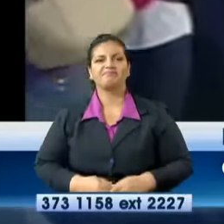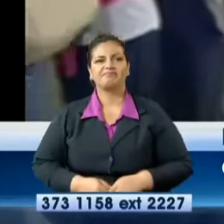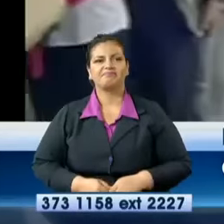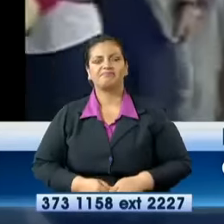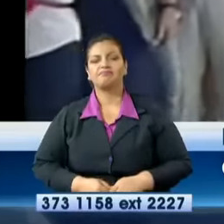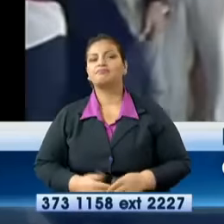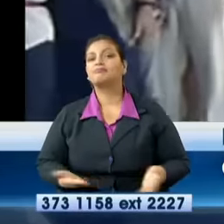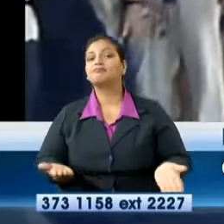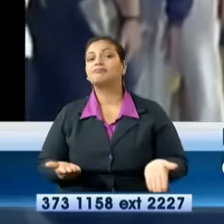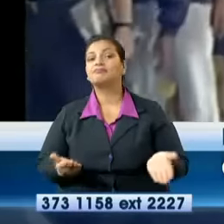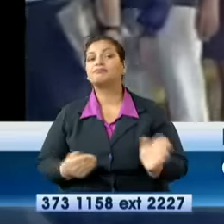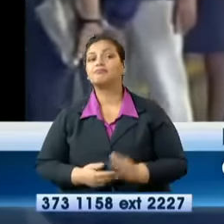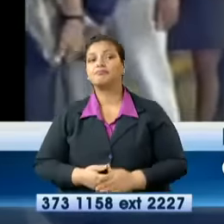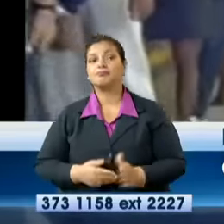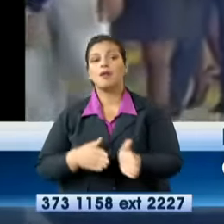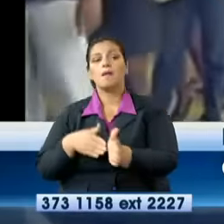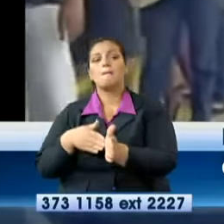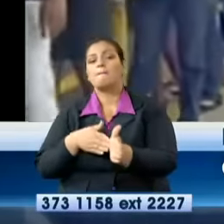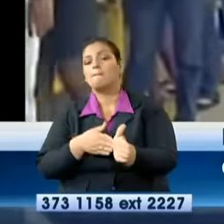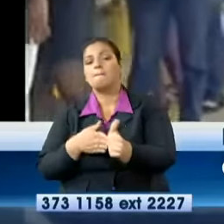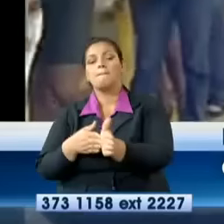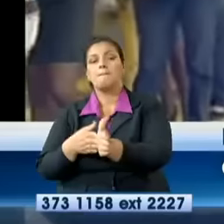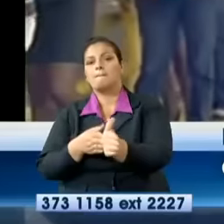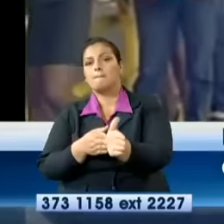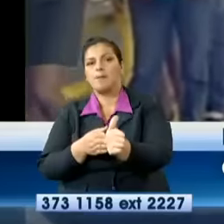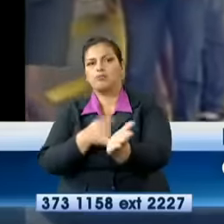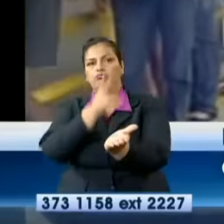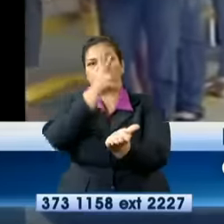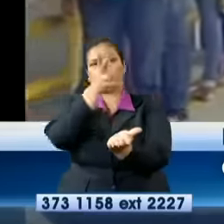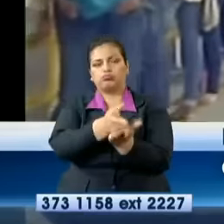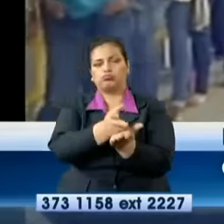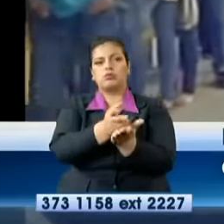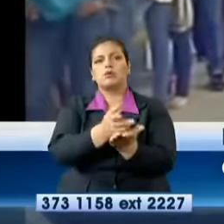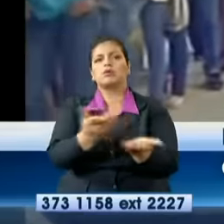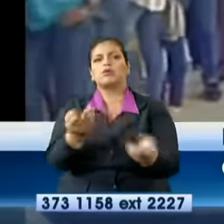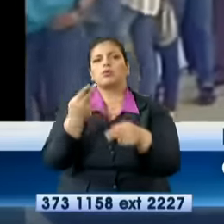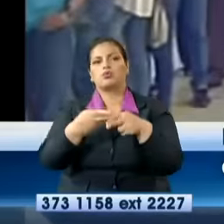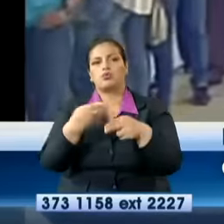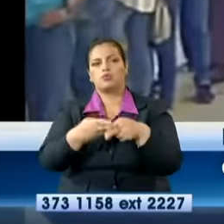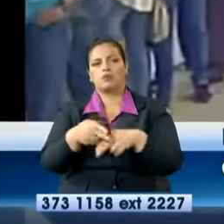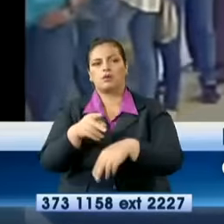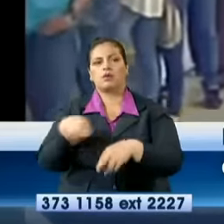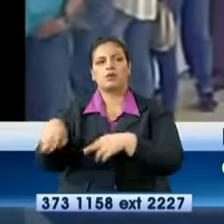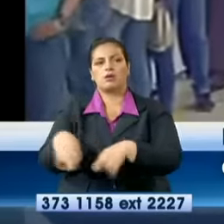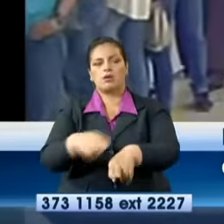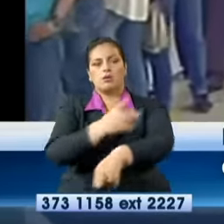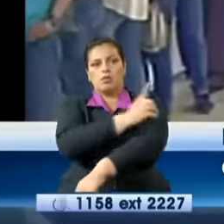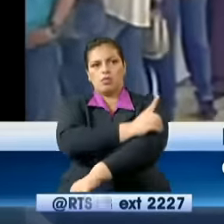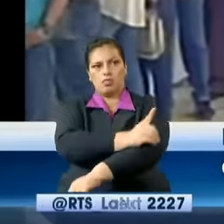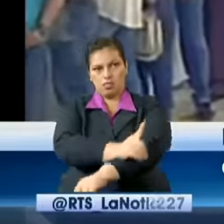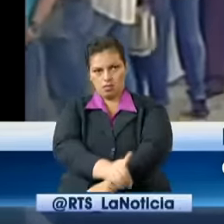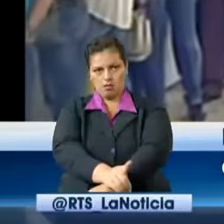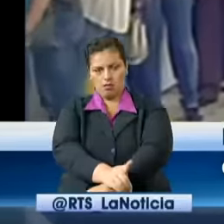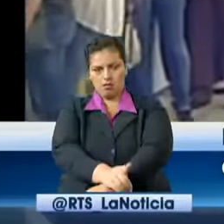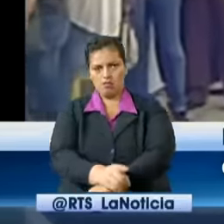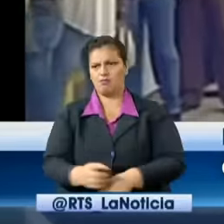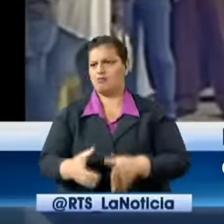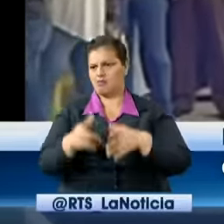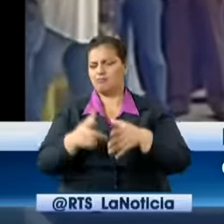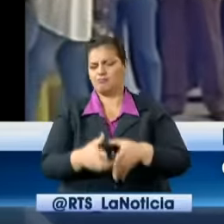donde, por ejemplo, estamos en la Río Daule, una de las más grandes de Guayaquil, asimismo, como las paradas